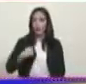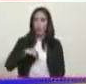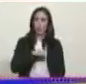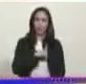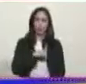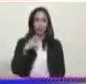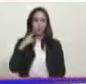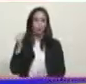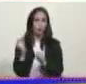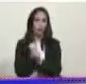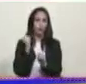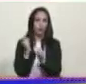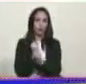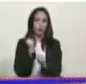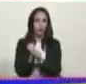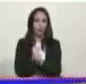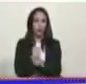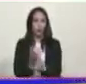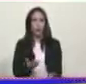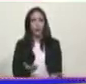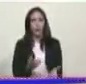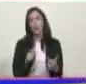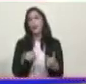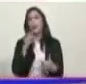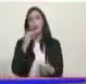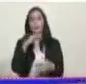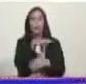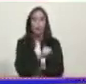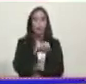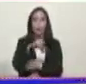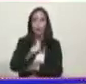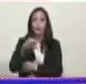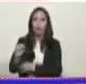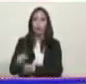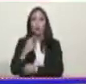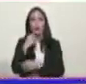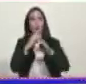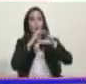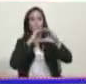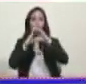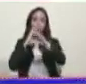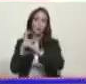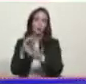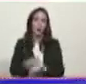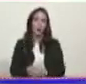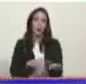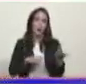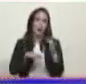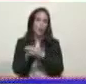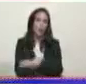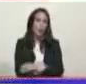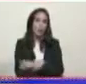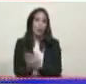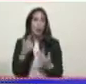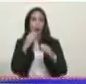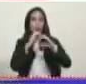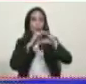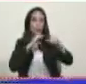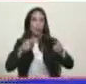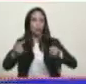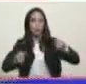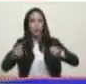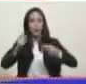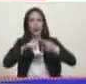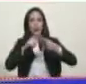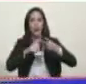siempre compradores de sistemas de transporte en Venezuela. A lo largo de nuestra historia nosotros hemos comprado sistemas de autobuses, sistemas de